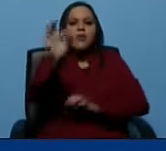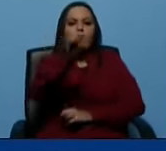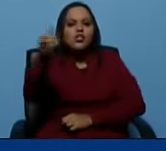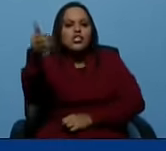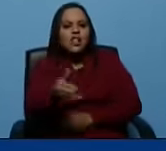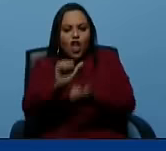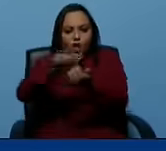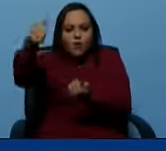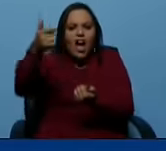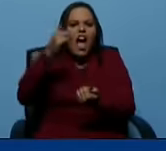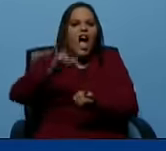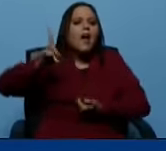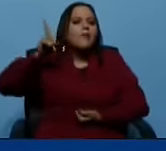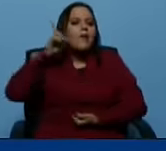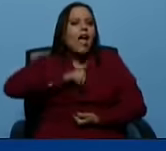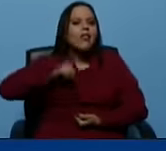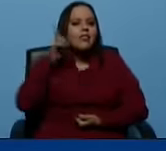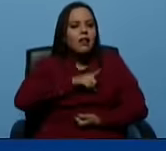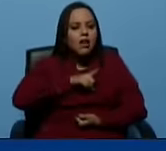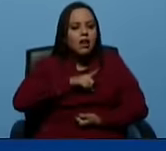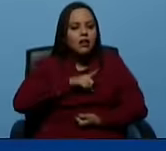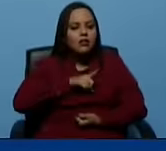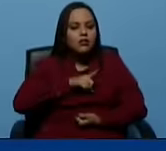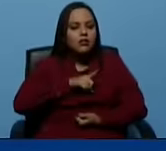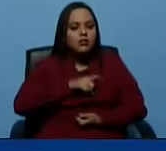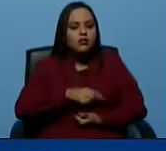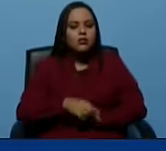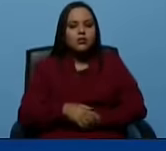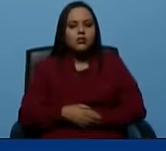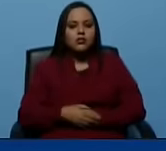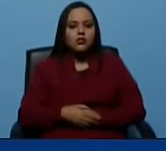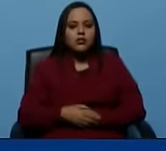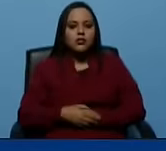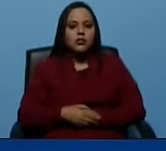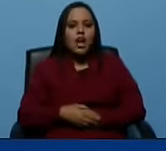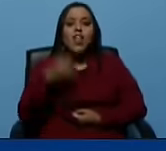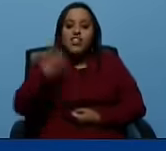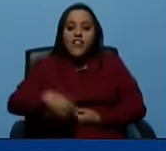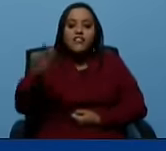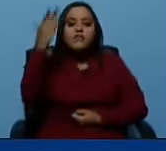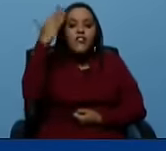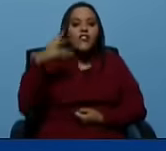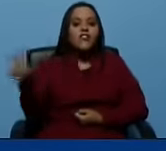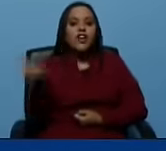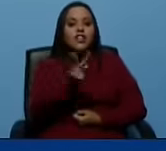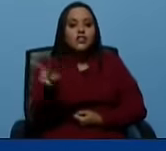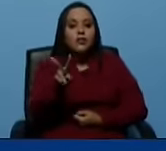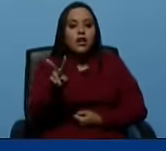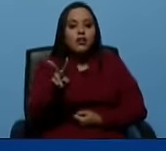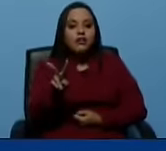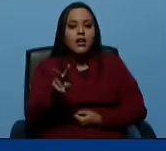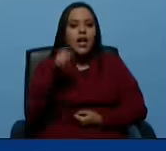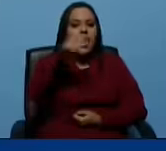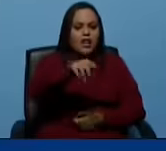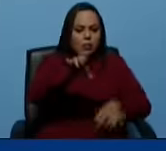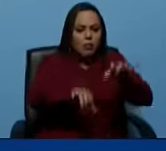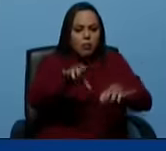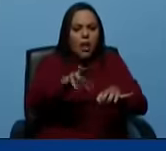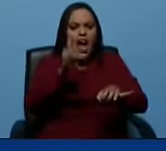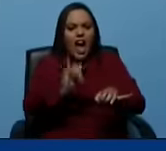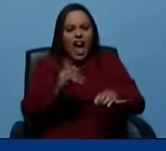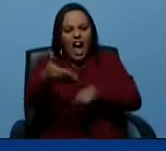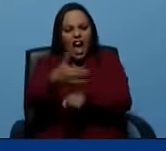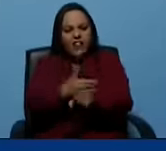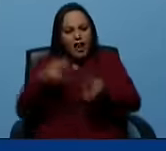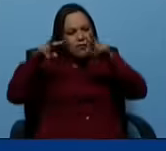83% de los documentos son falsos, debe saber Venezuela. Esa página fue peritada al más